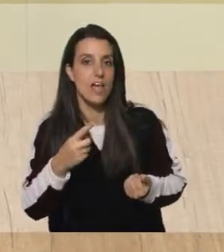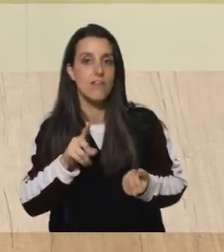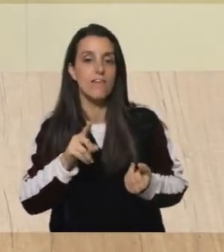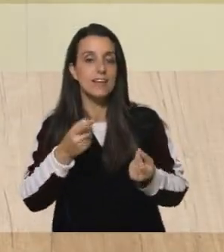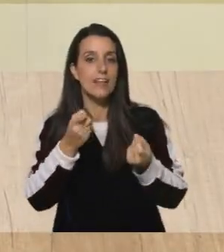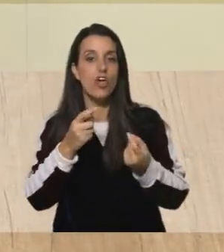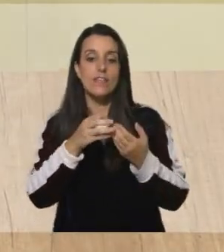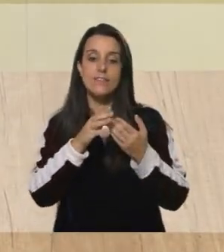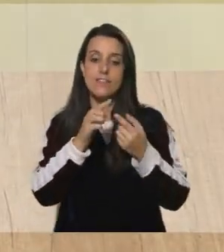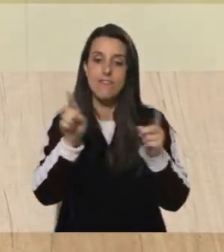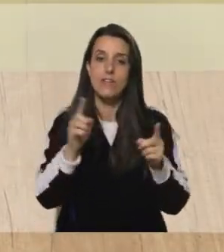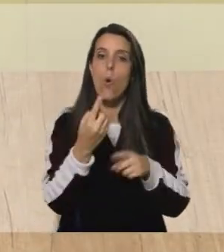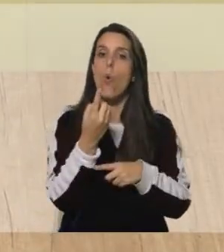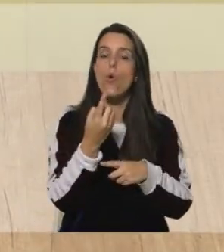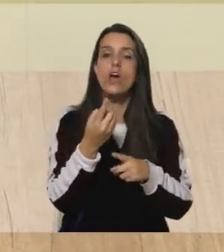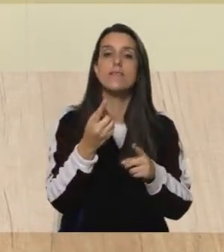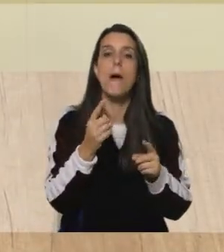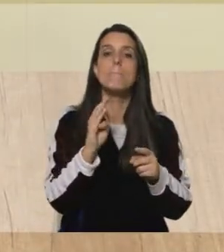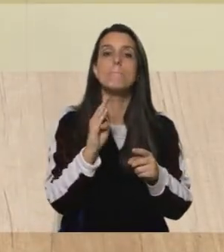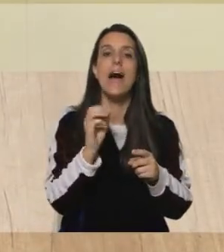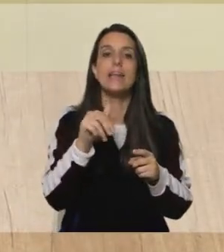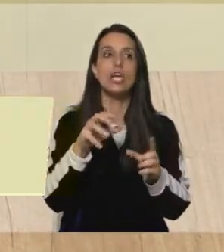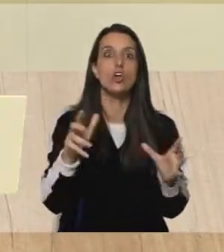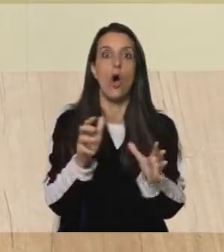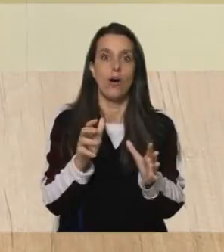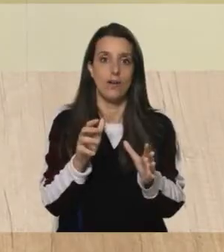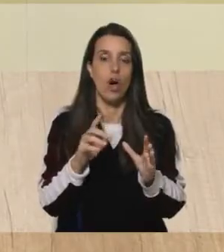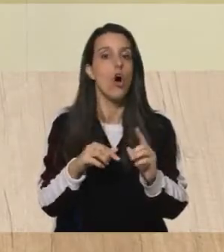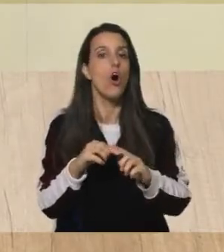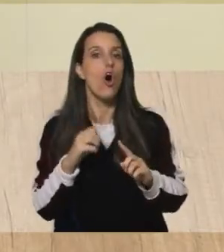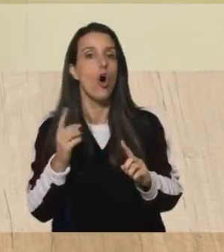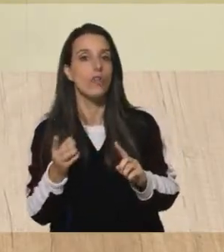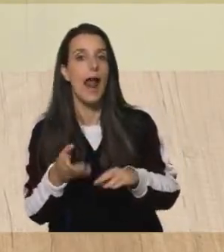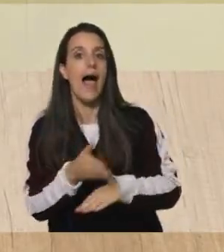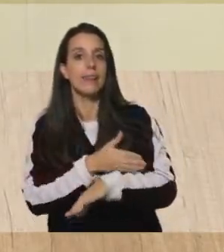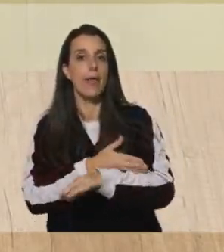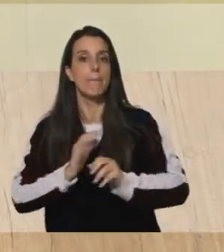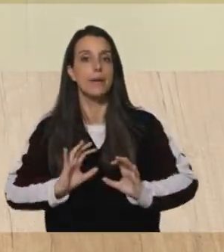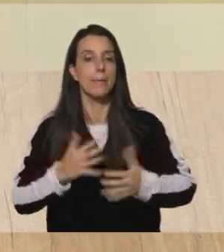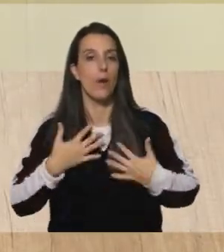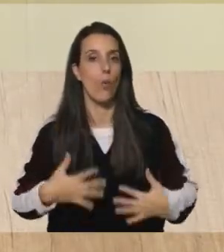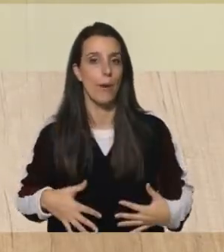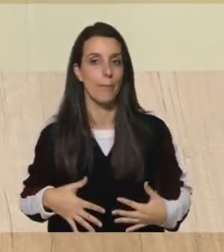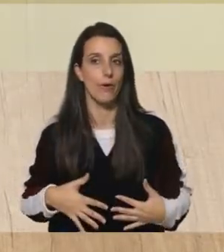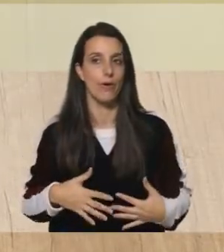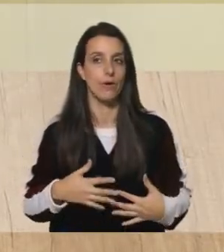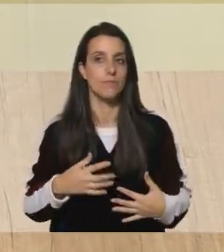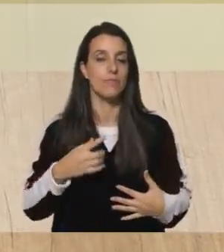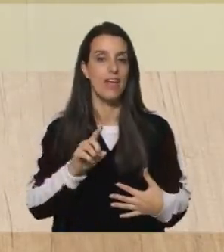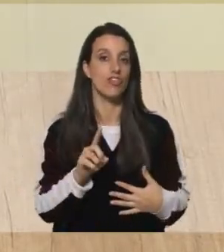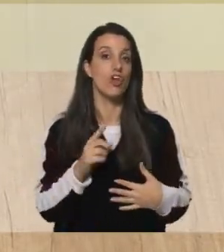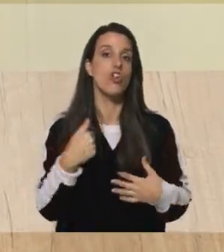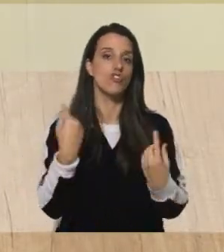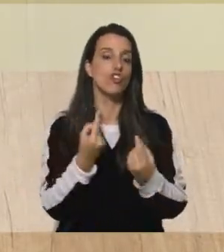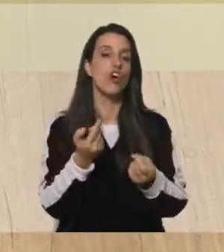tenemos que tratar de diferenciar es una cosa es el ataque de pánico exacto y otra cosa es la anticipación y tratamos los dos aspectos el